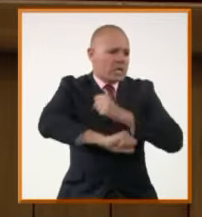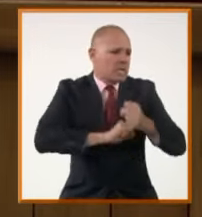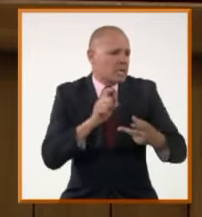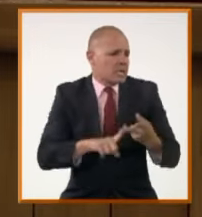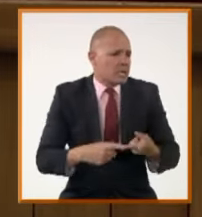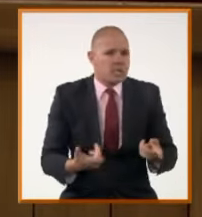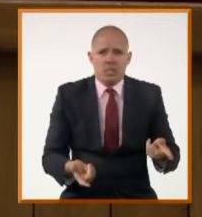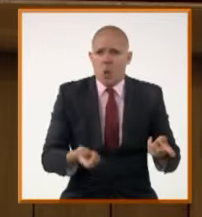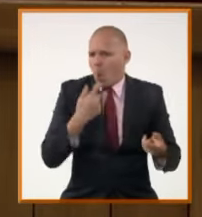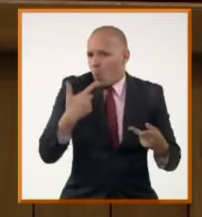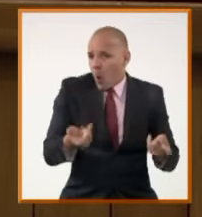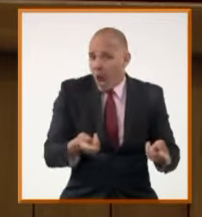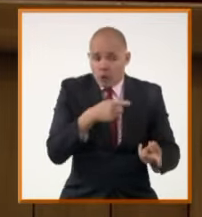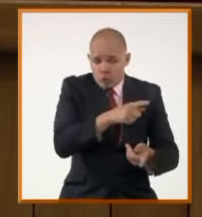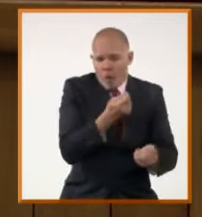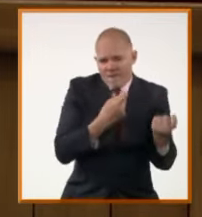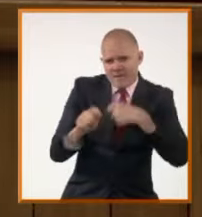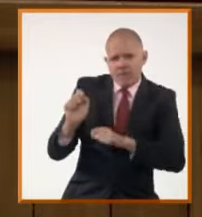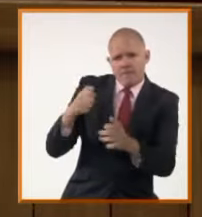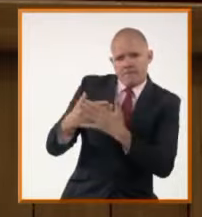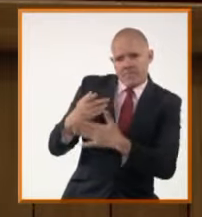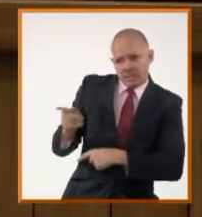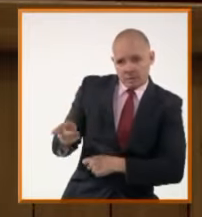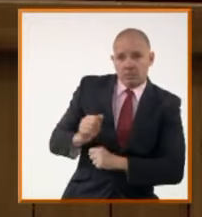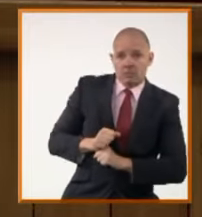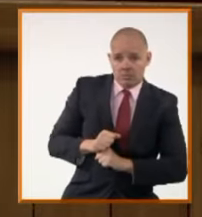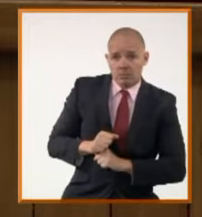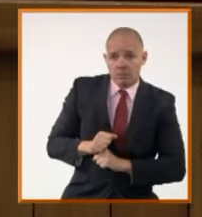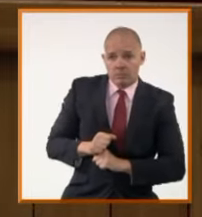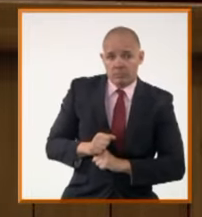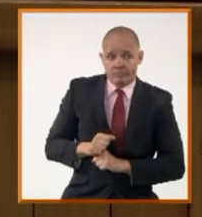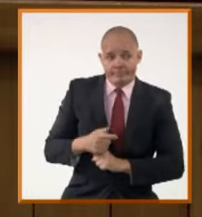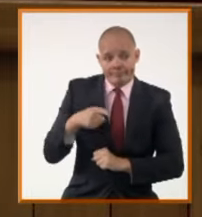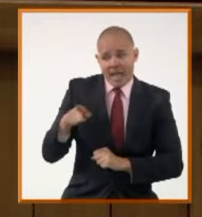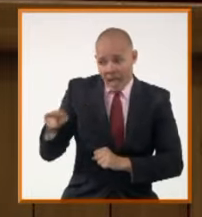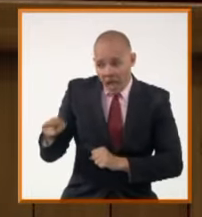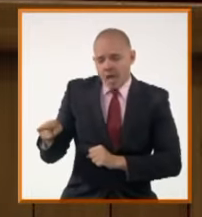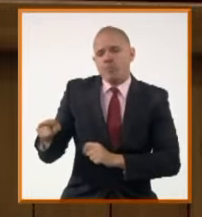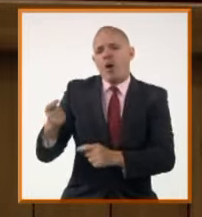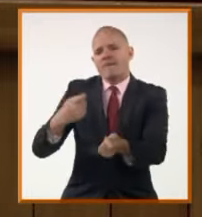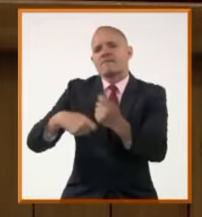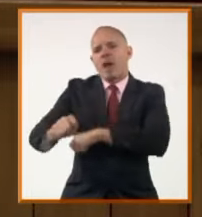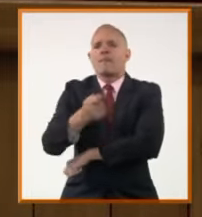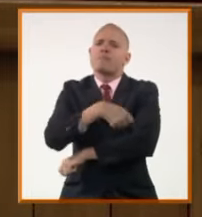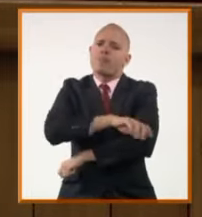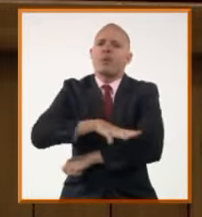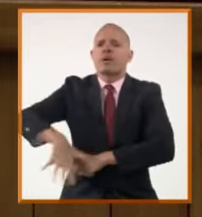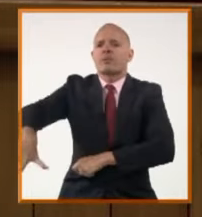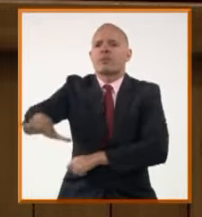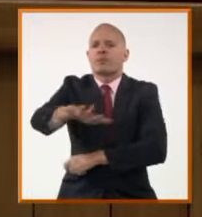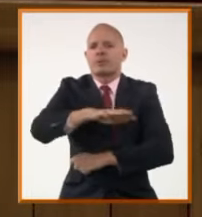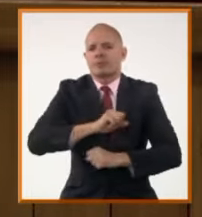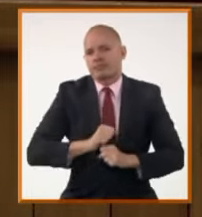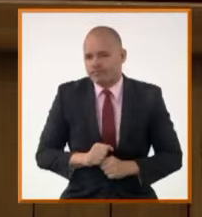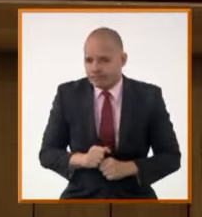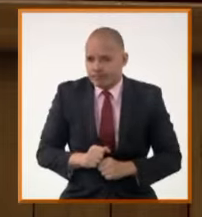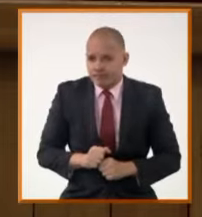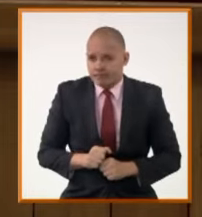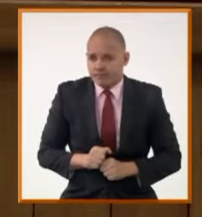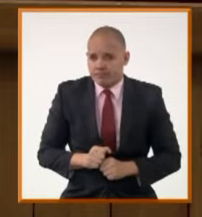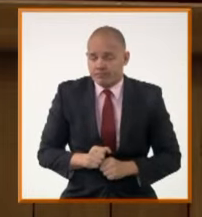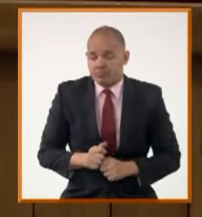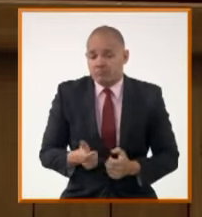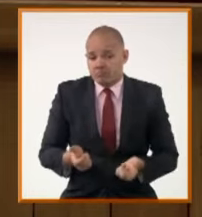que esas producciones se puedan conducir y lleguen en su comercialización a nuestro pueblo.